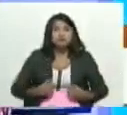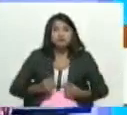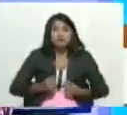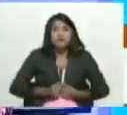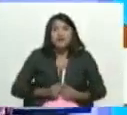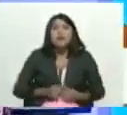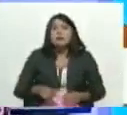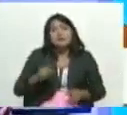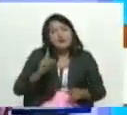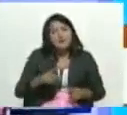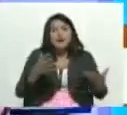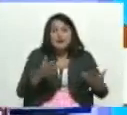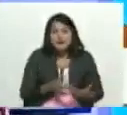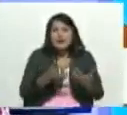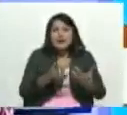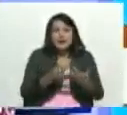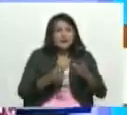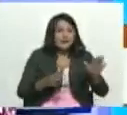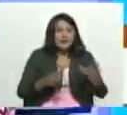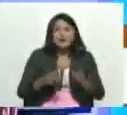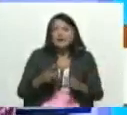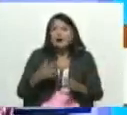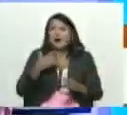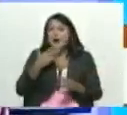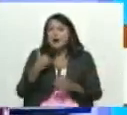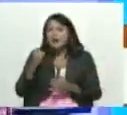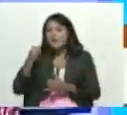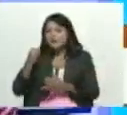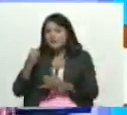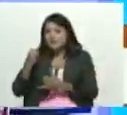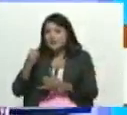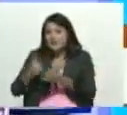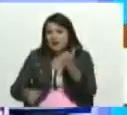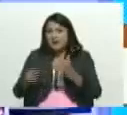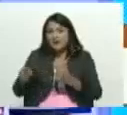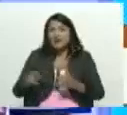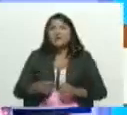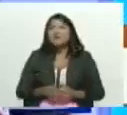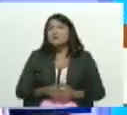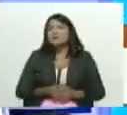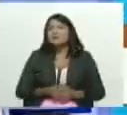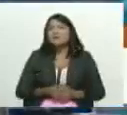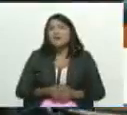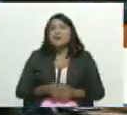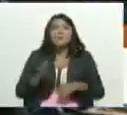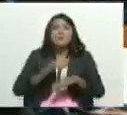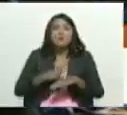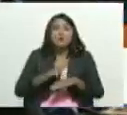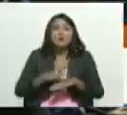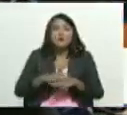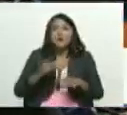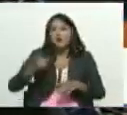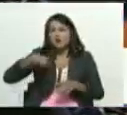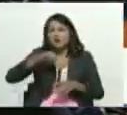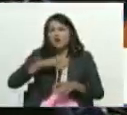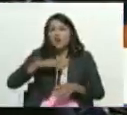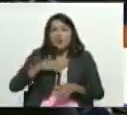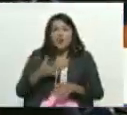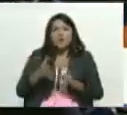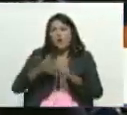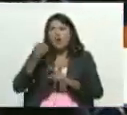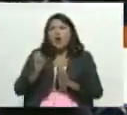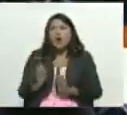también cuando nuestras alternativas se vuelven más fuertes en donde nosotros